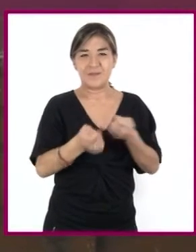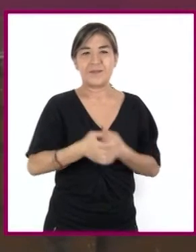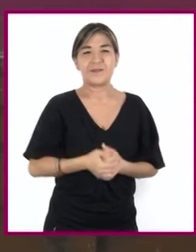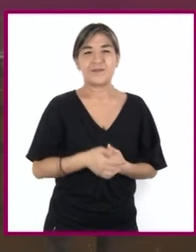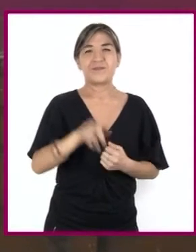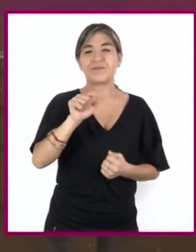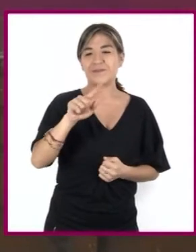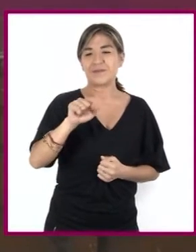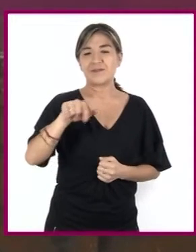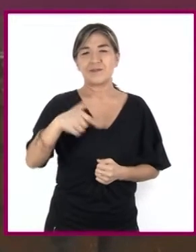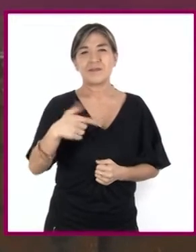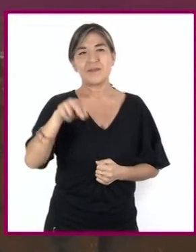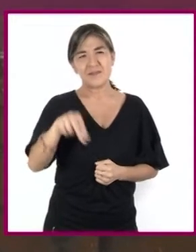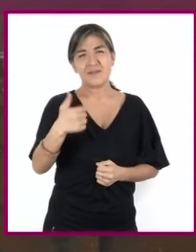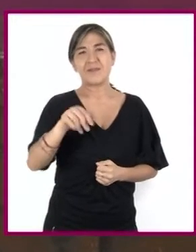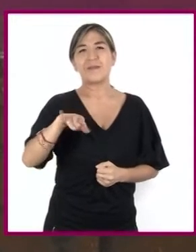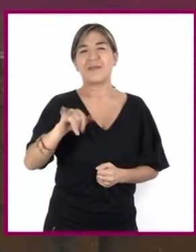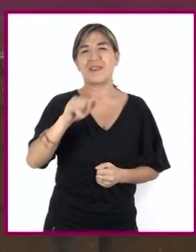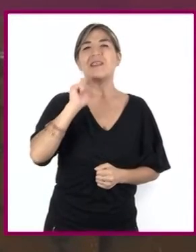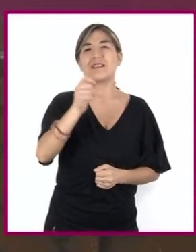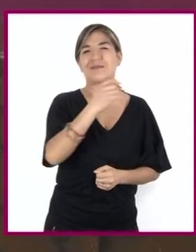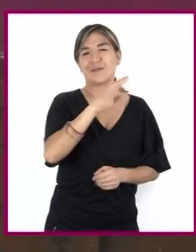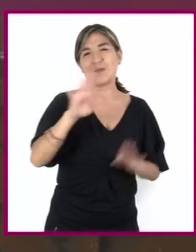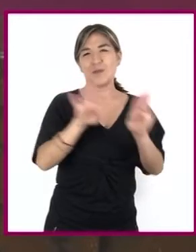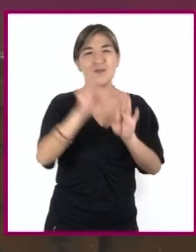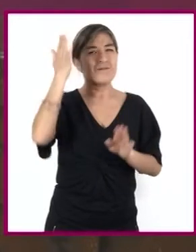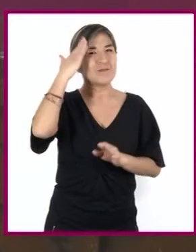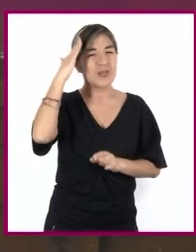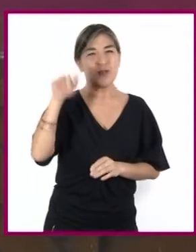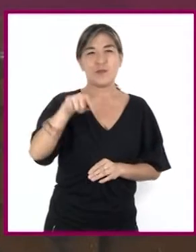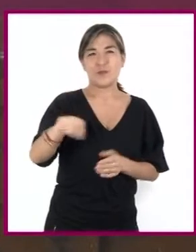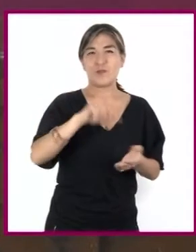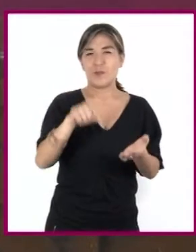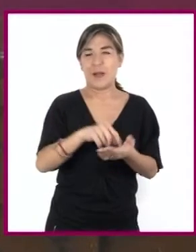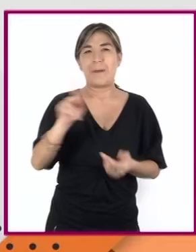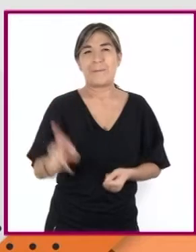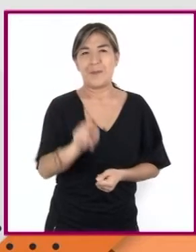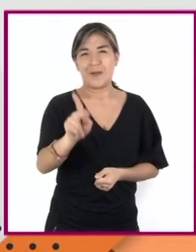Mani, uno de los líderes de las poblaciones indígenas, expresó: